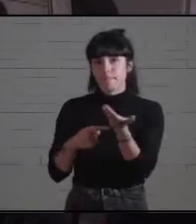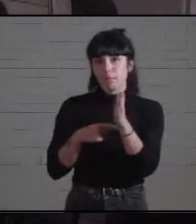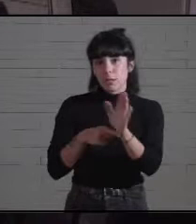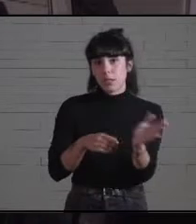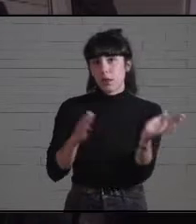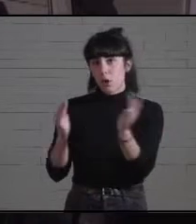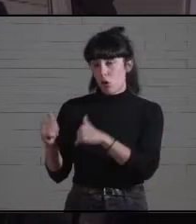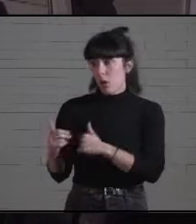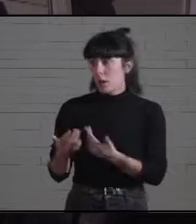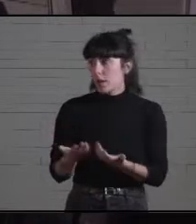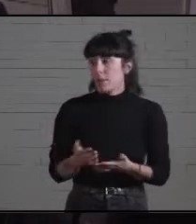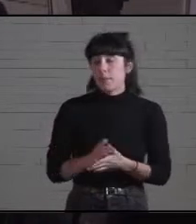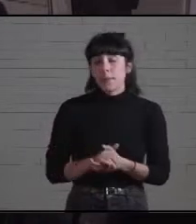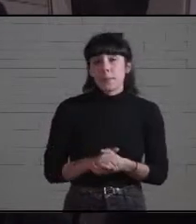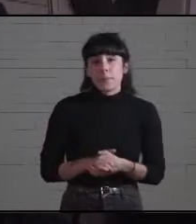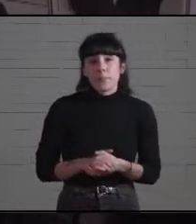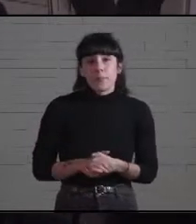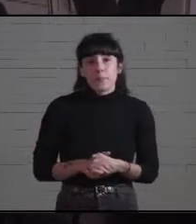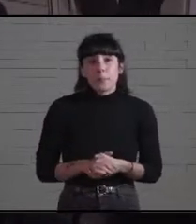fiscales.